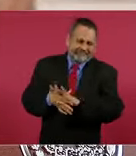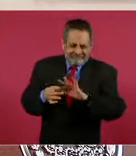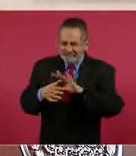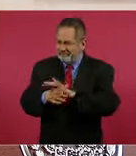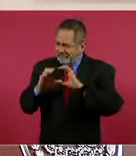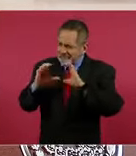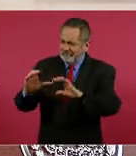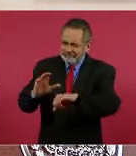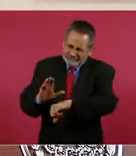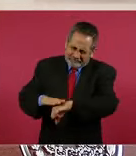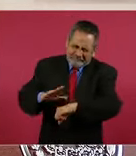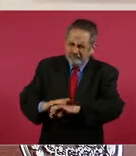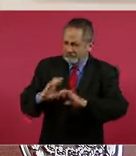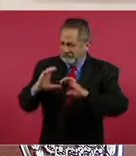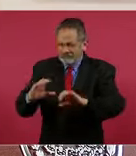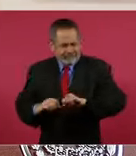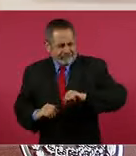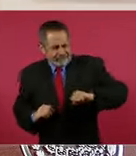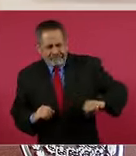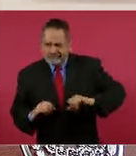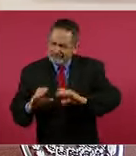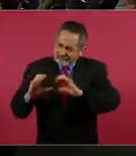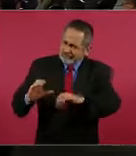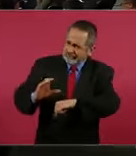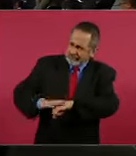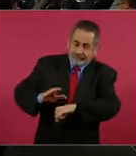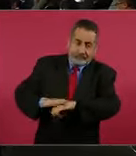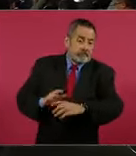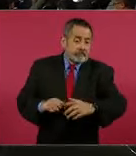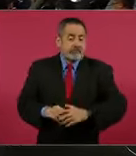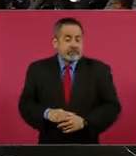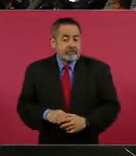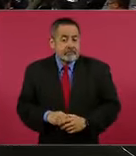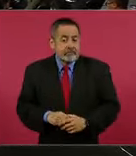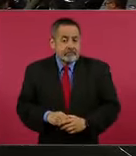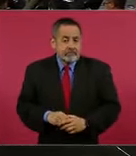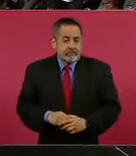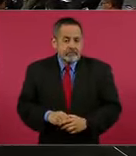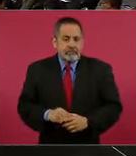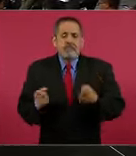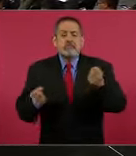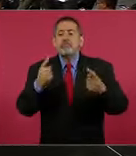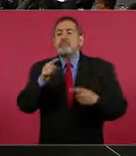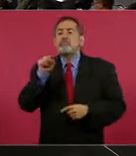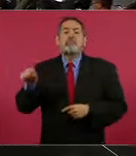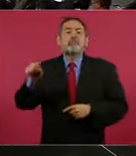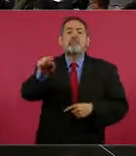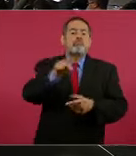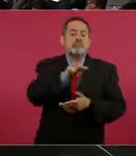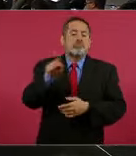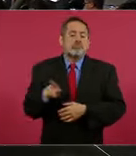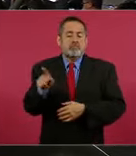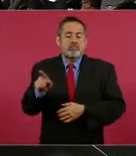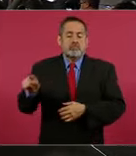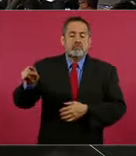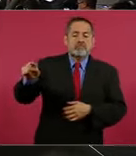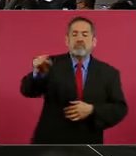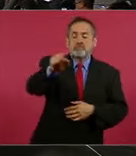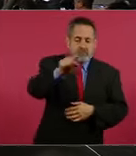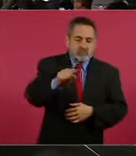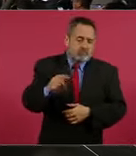combatiendo eso. En algunos pueblos decían, porque ya era